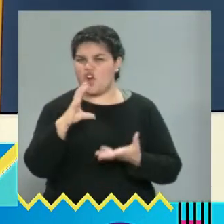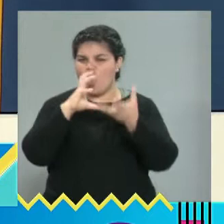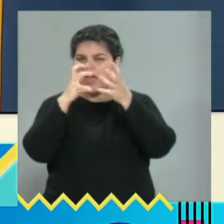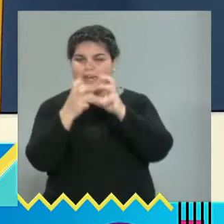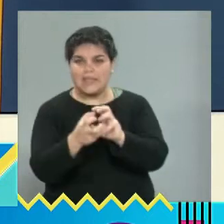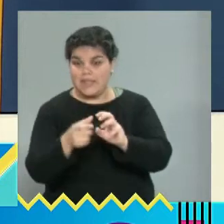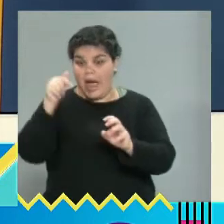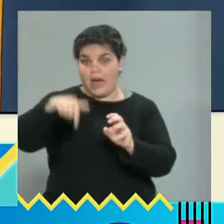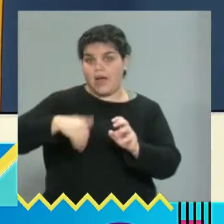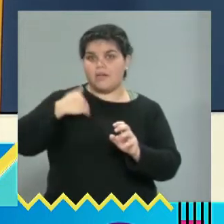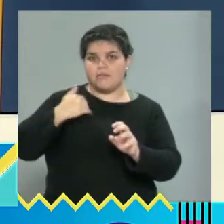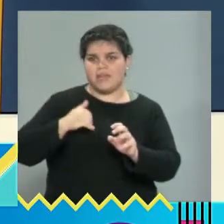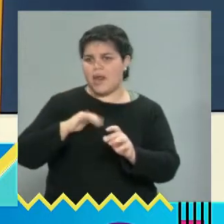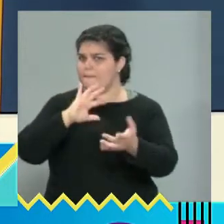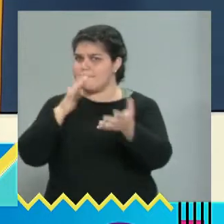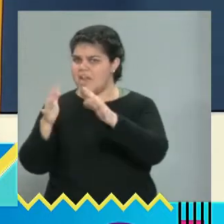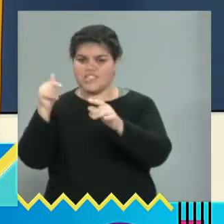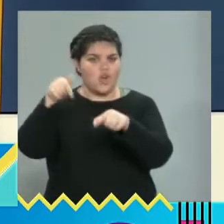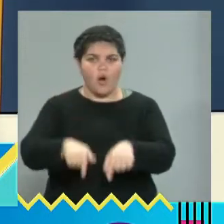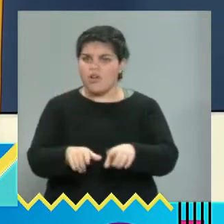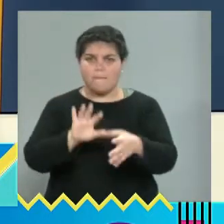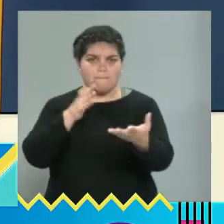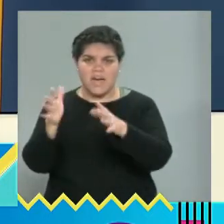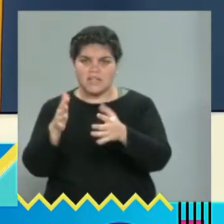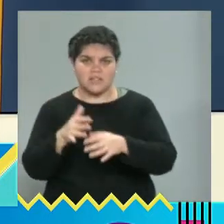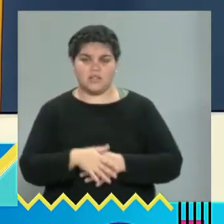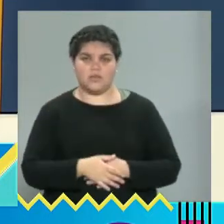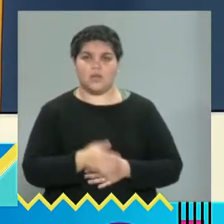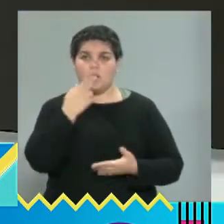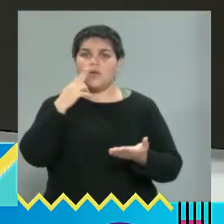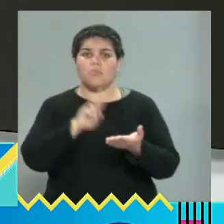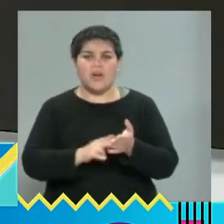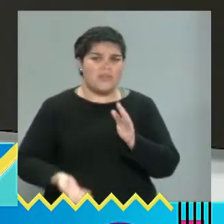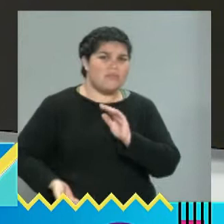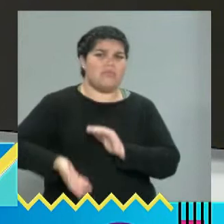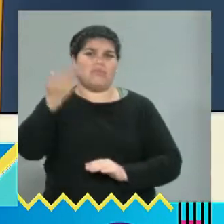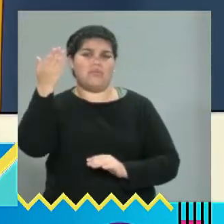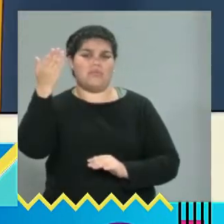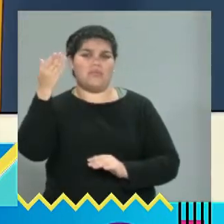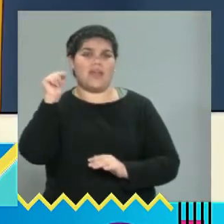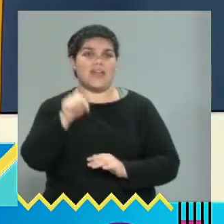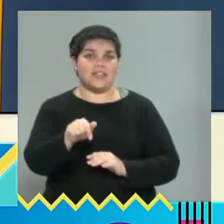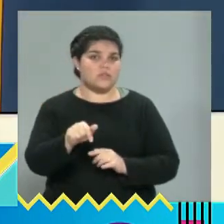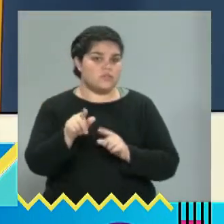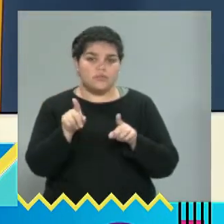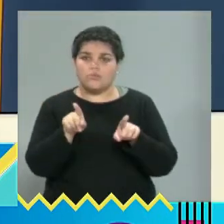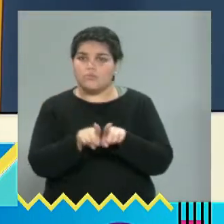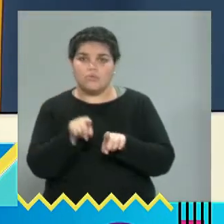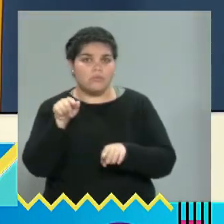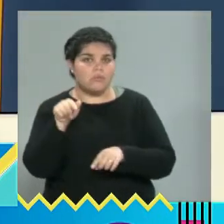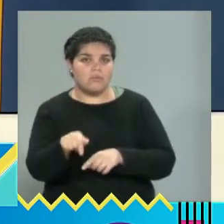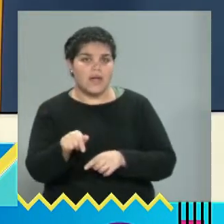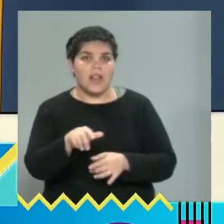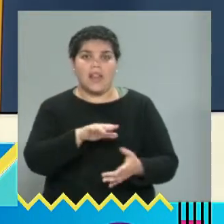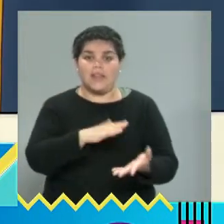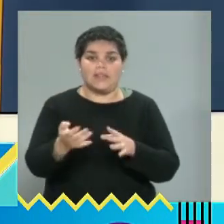tenés déficit fiscal alto y atraso cambiario fuerte. Entonces es un condimento que está latente ahí. Los